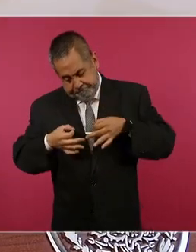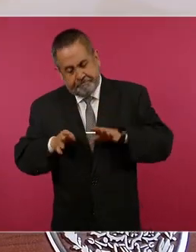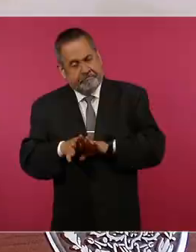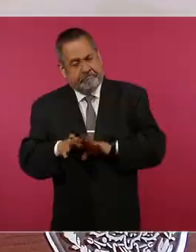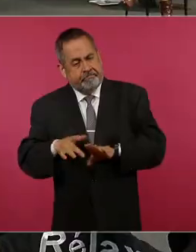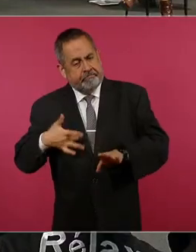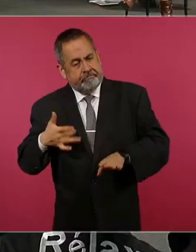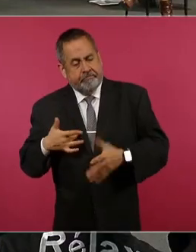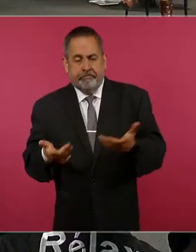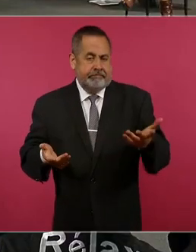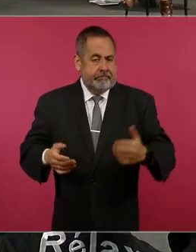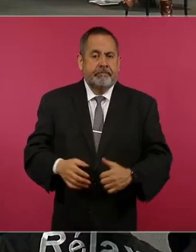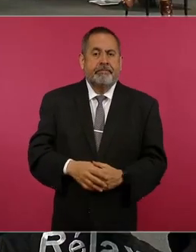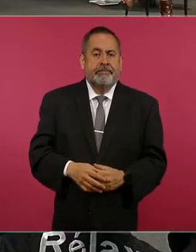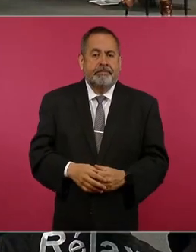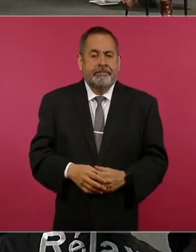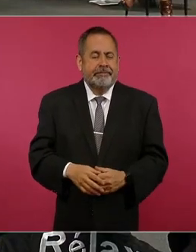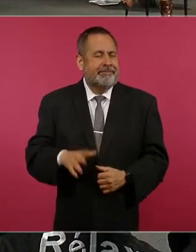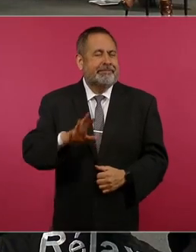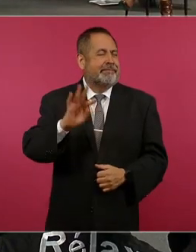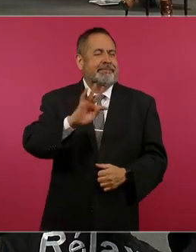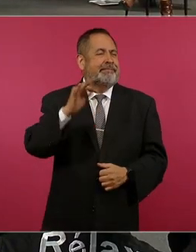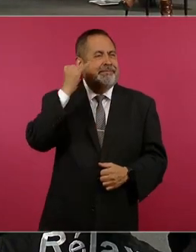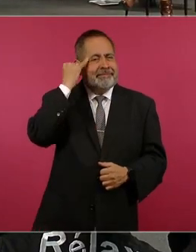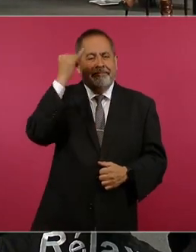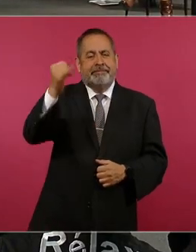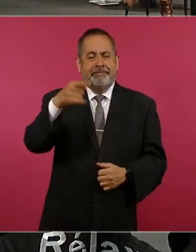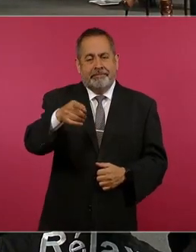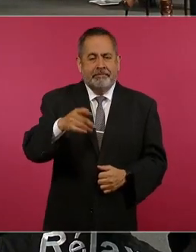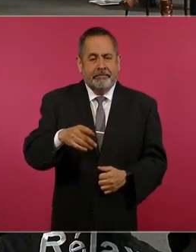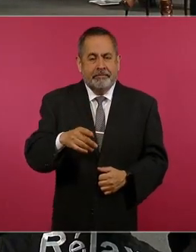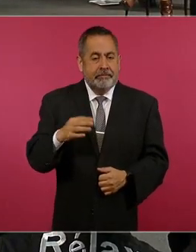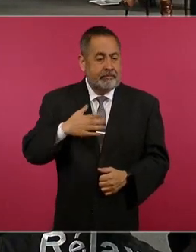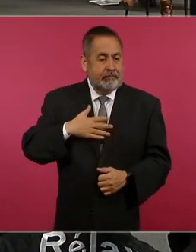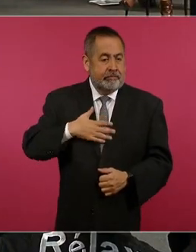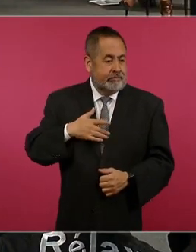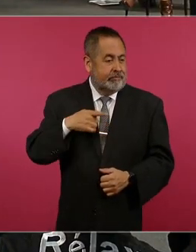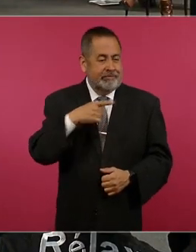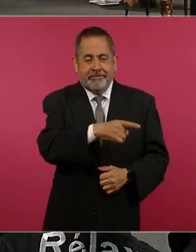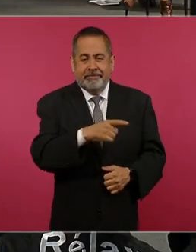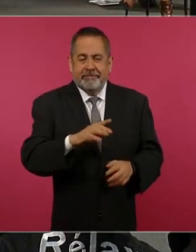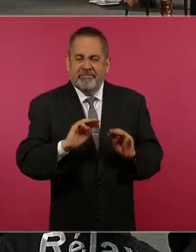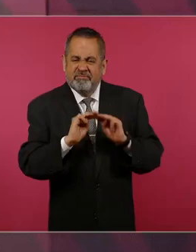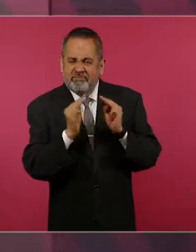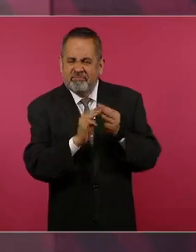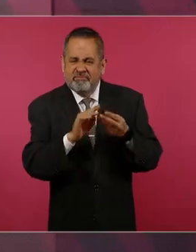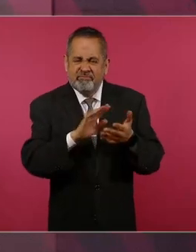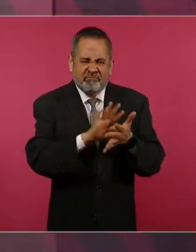Imagínense, si yo tuviese relaciones con narcotraficantes,